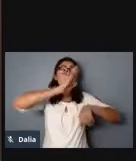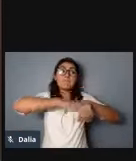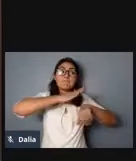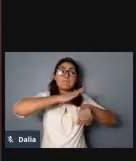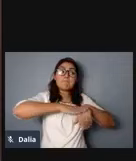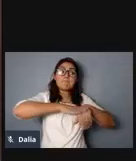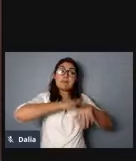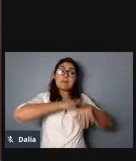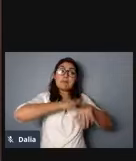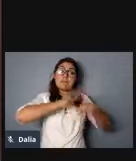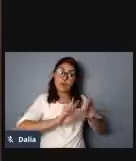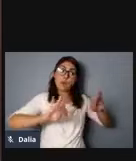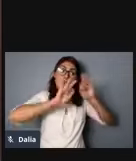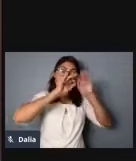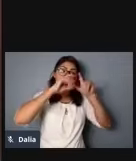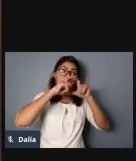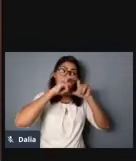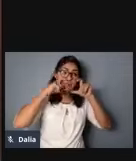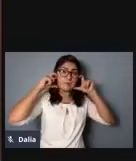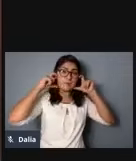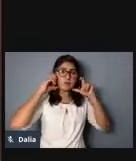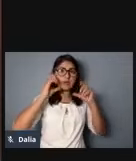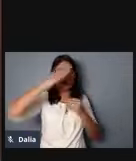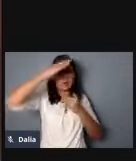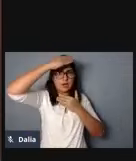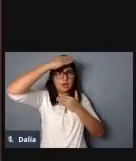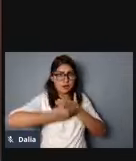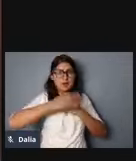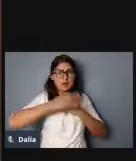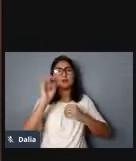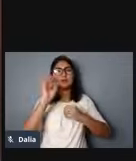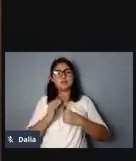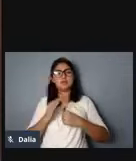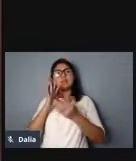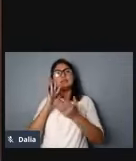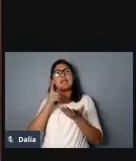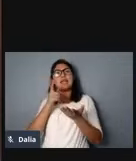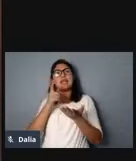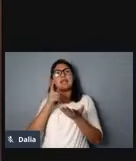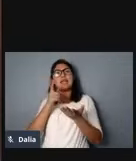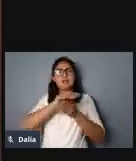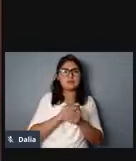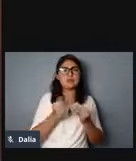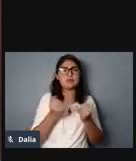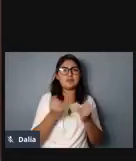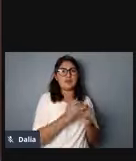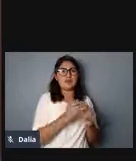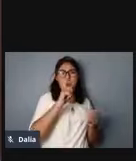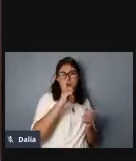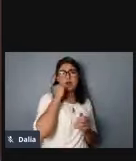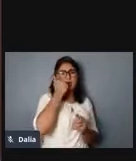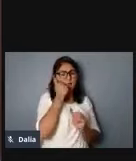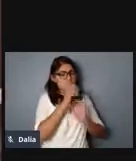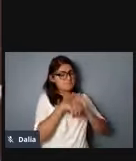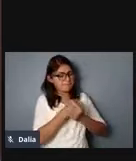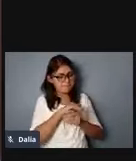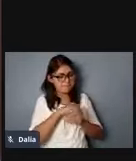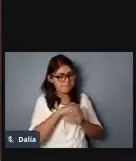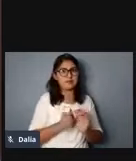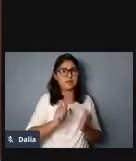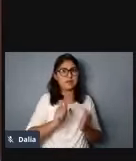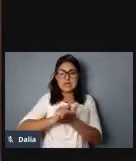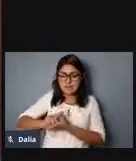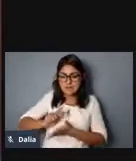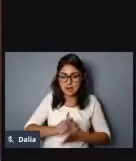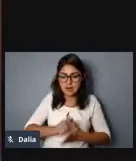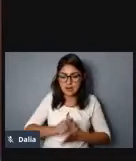de manos, de la sanitización, en general de las cosas que tocamos o que vienen del